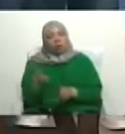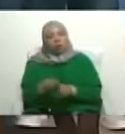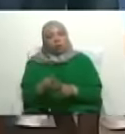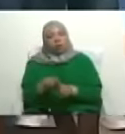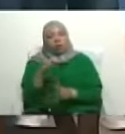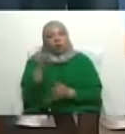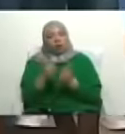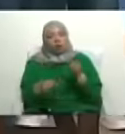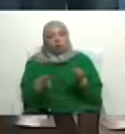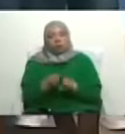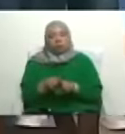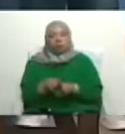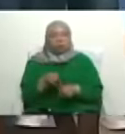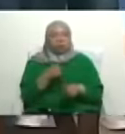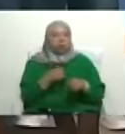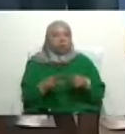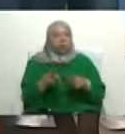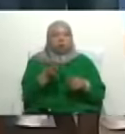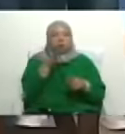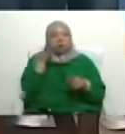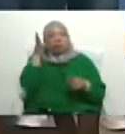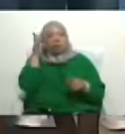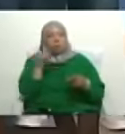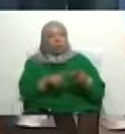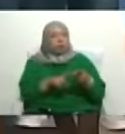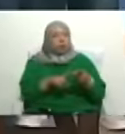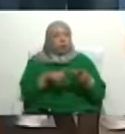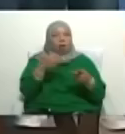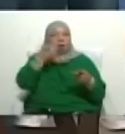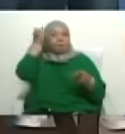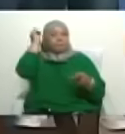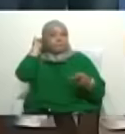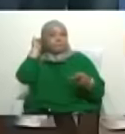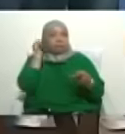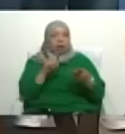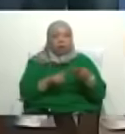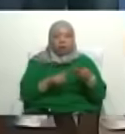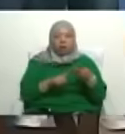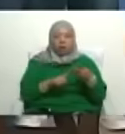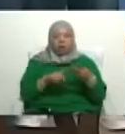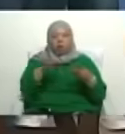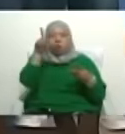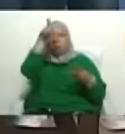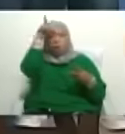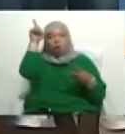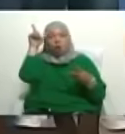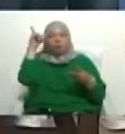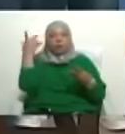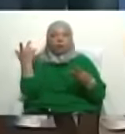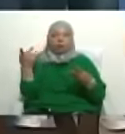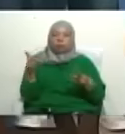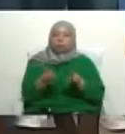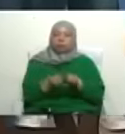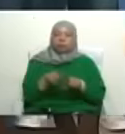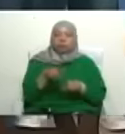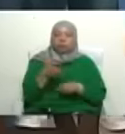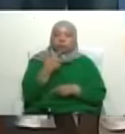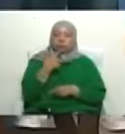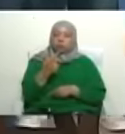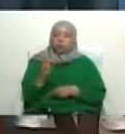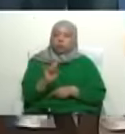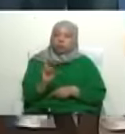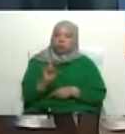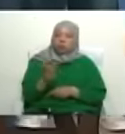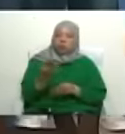apellidos, Machado y Capriles y Mendoza y López, se creen los amos del valle, dice Herrera Luque, no sé